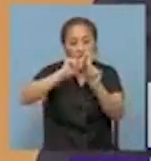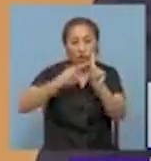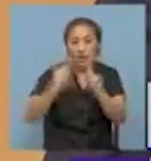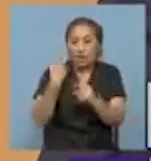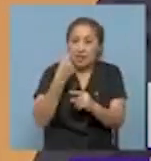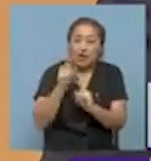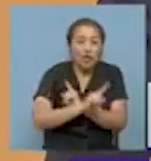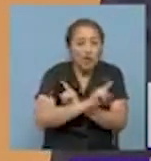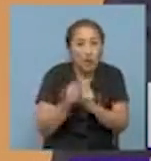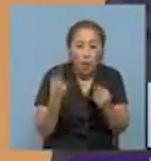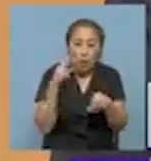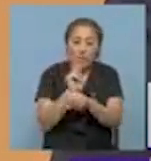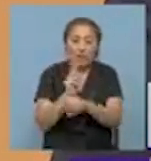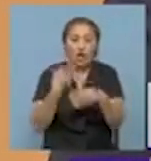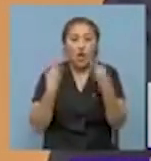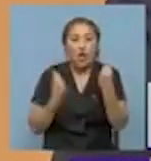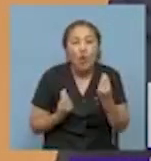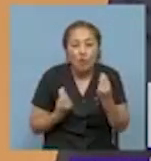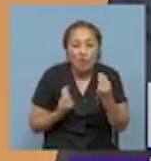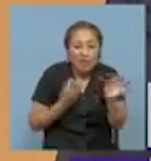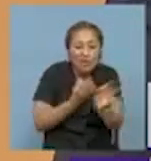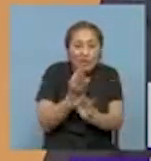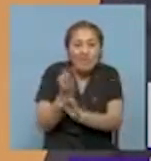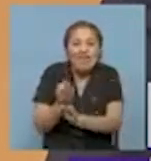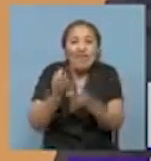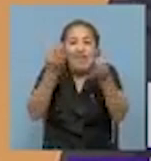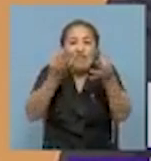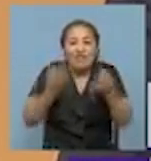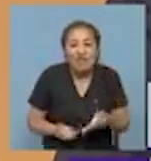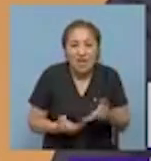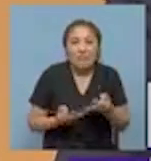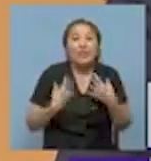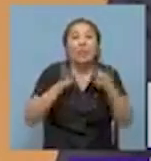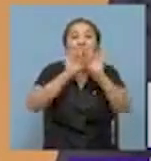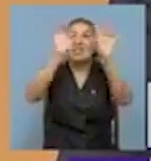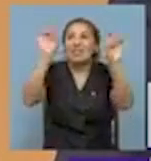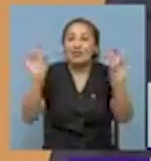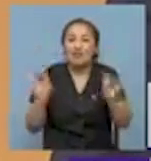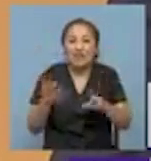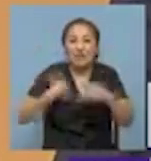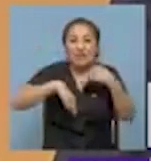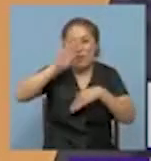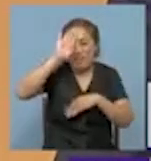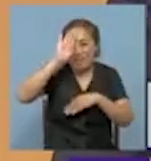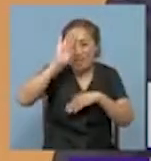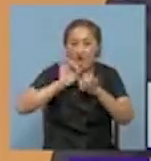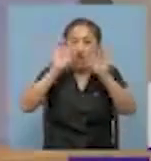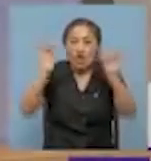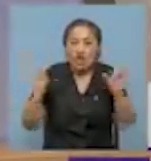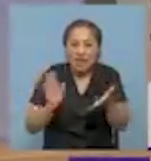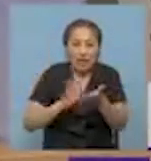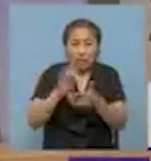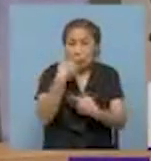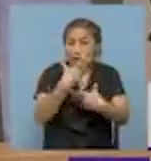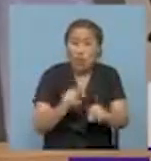herramientas y la información adecuada para evitar esos embarazos evitar las enfermedades de transmisión sexual evitar como decíamos la violencia y